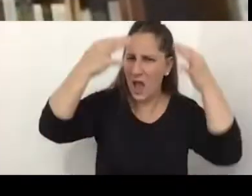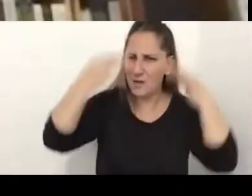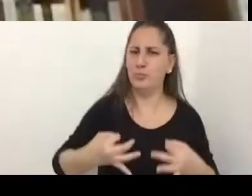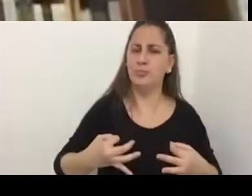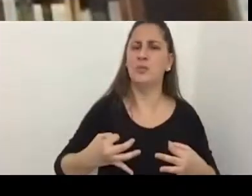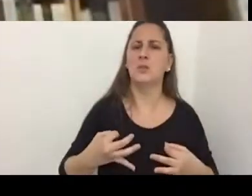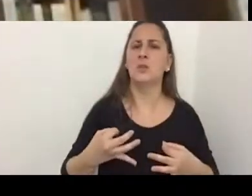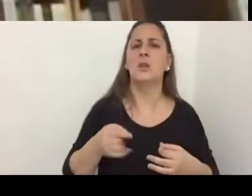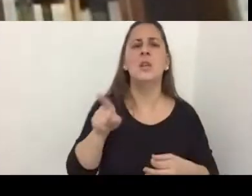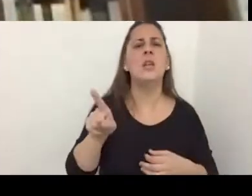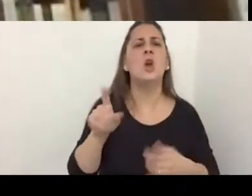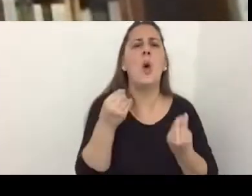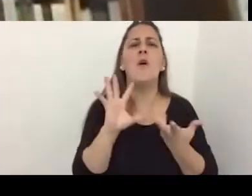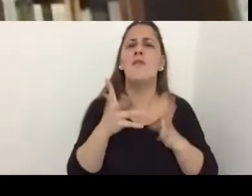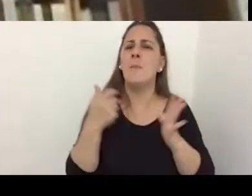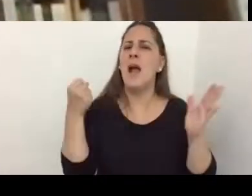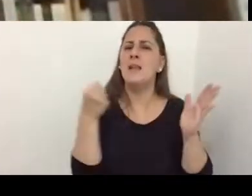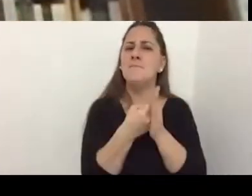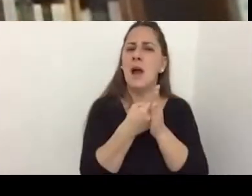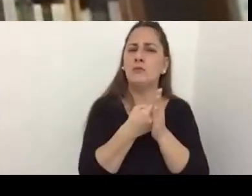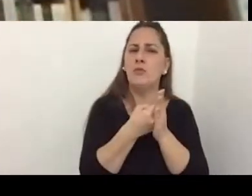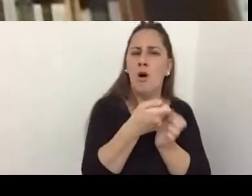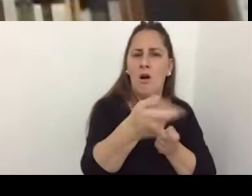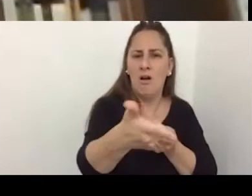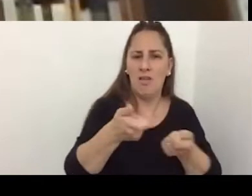y su impacto distributivo.